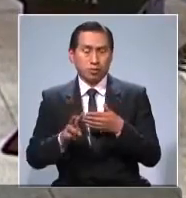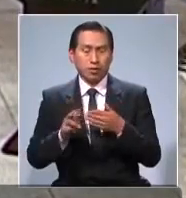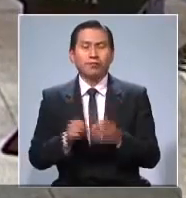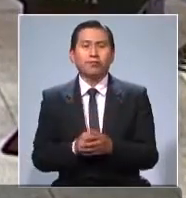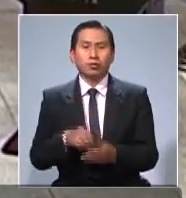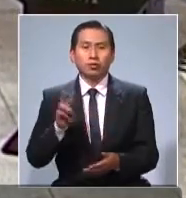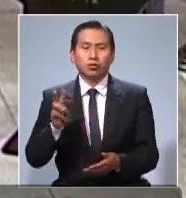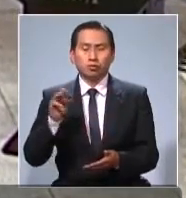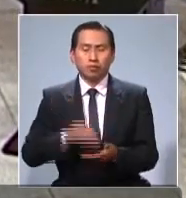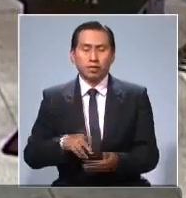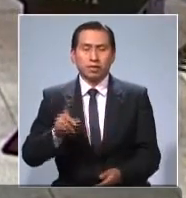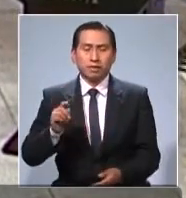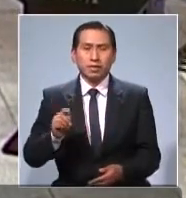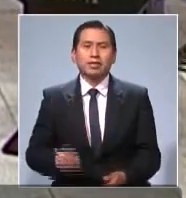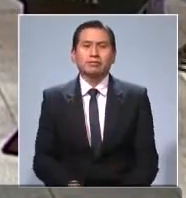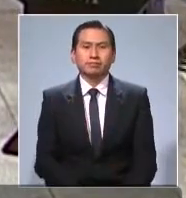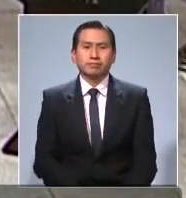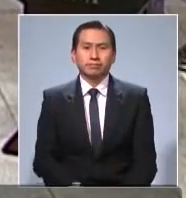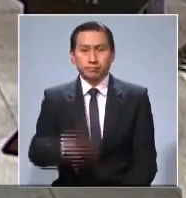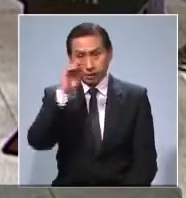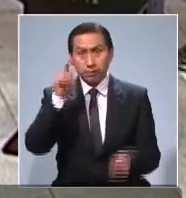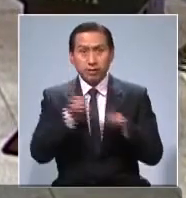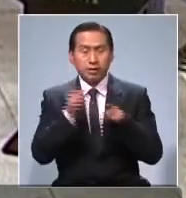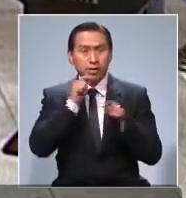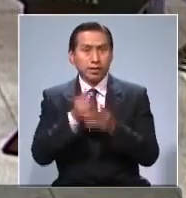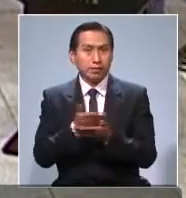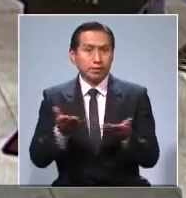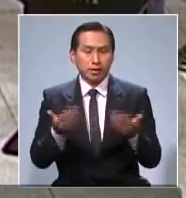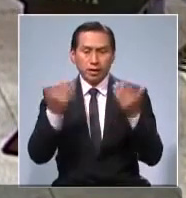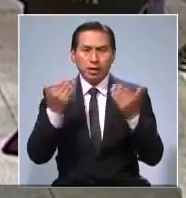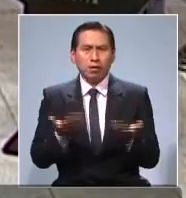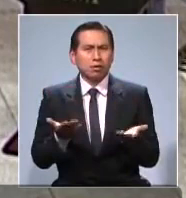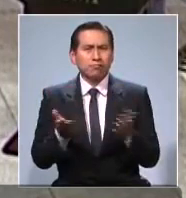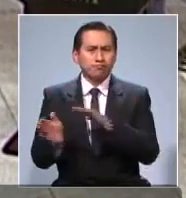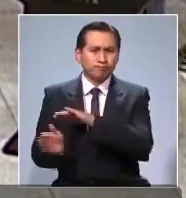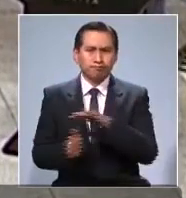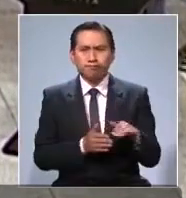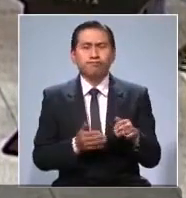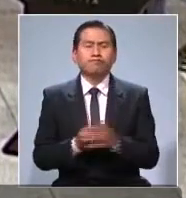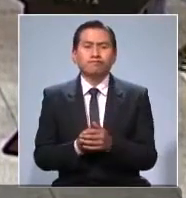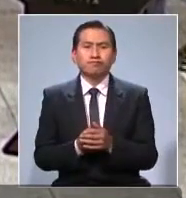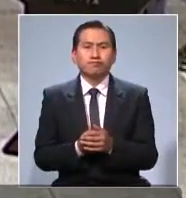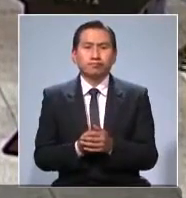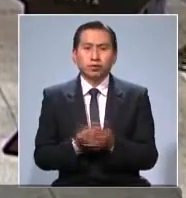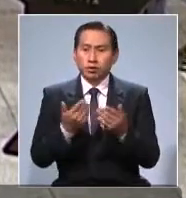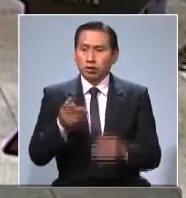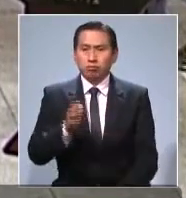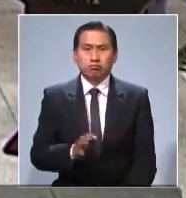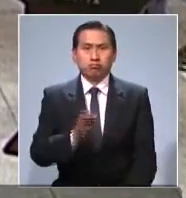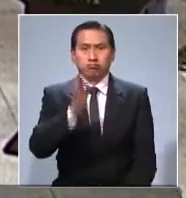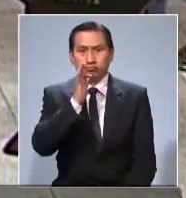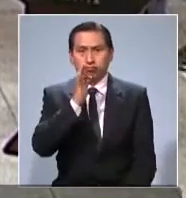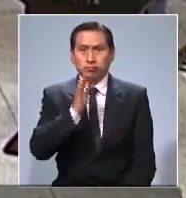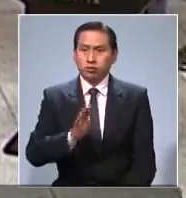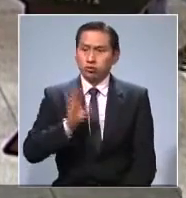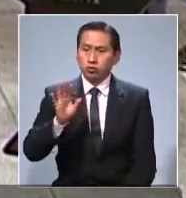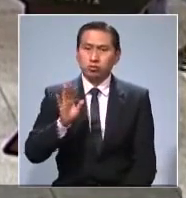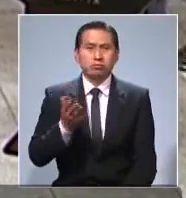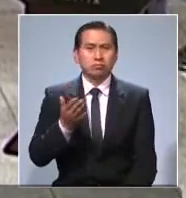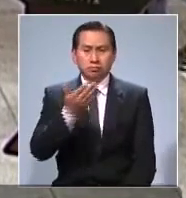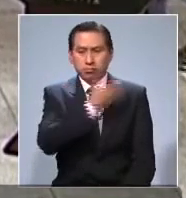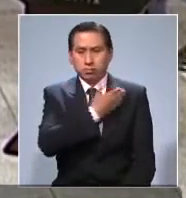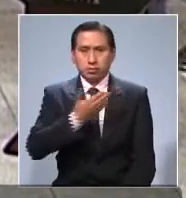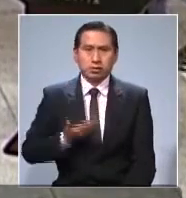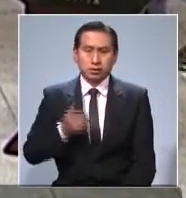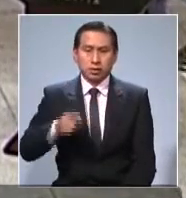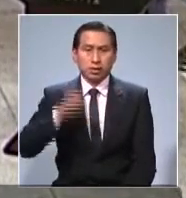noviembre de 2020. Hermanos, hermanas, consecutivamente damos paso a la toma de juramento a cargo del